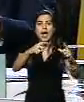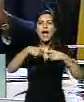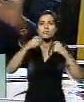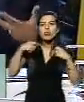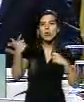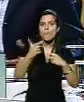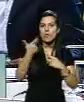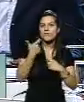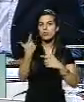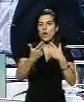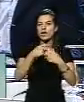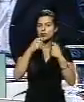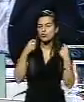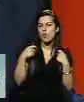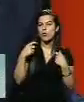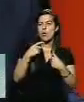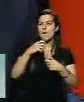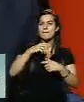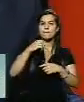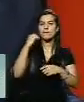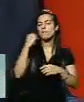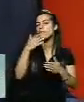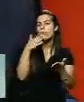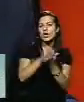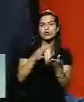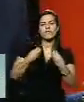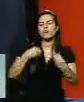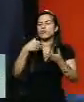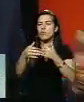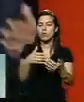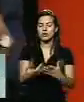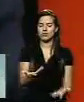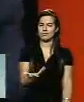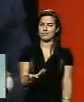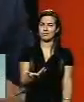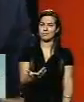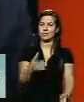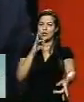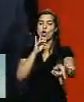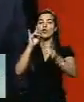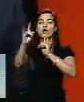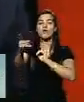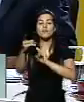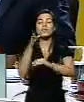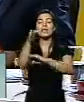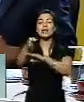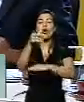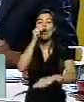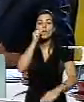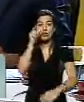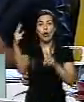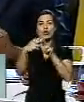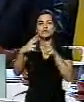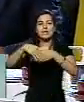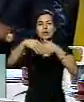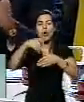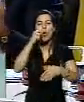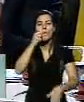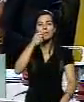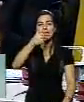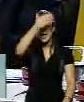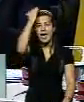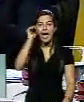llamé, bueno, habla con el jefe de reacción. Me fui. Ahí conocí yo a Andrés Isarro, era el jefe de reacción. Y Andrés,